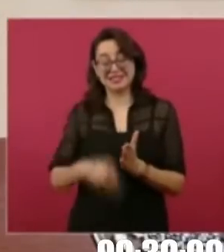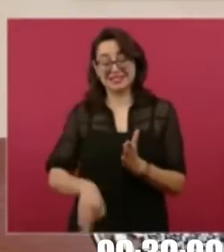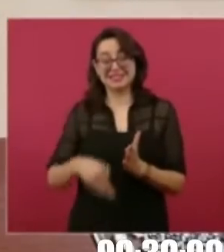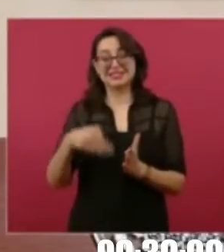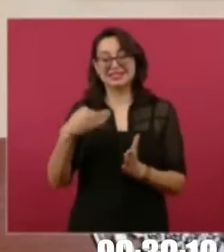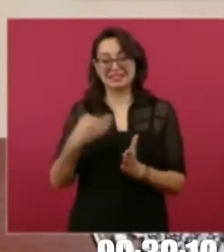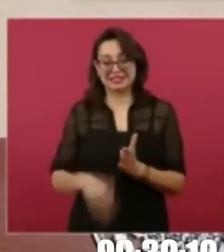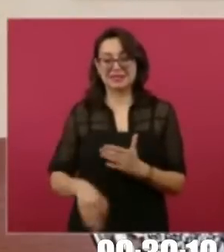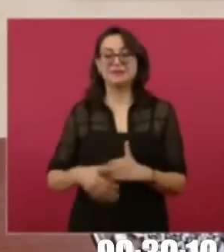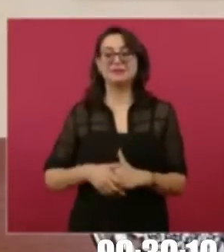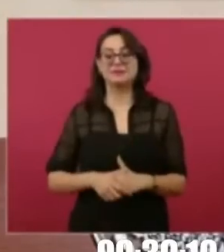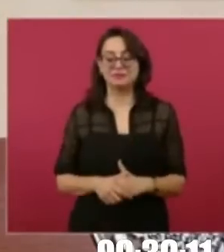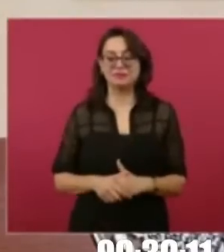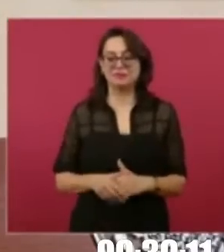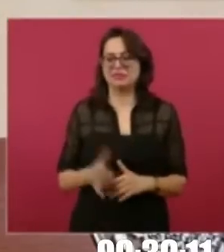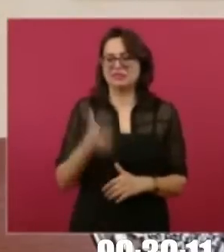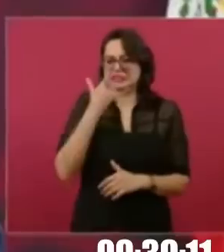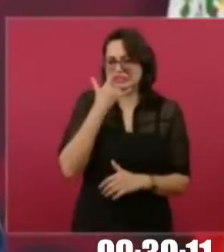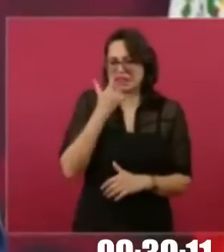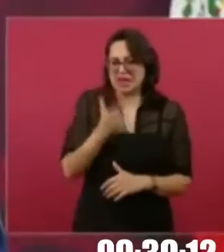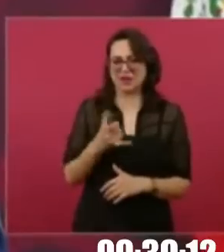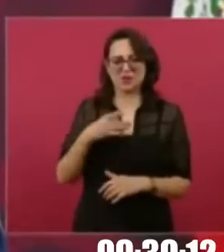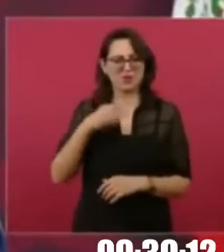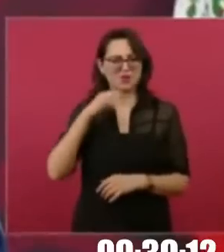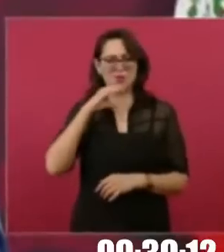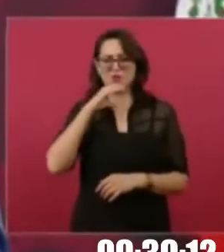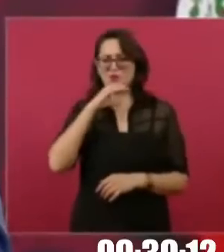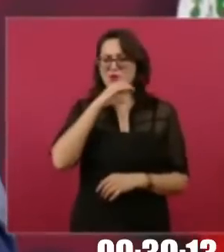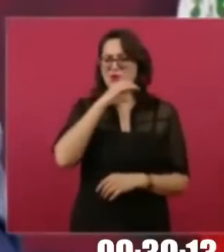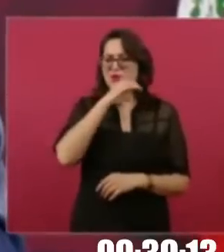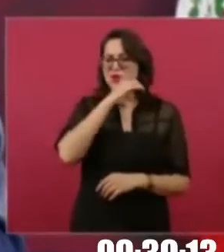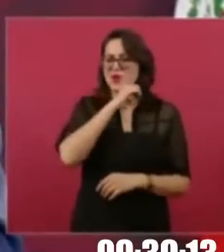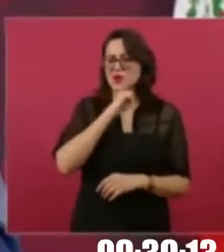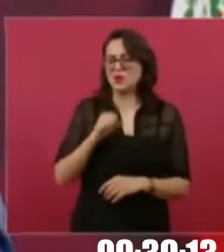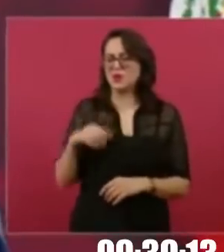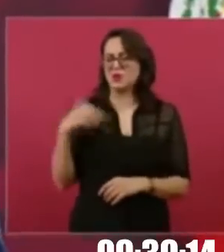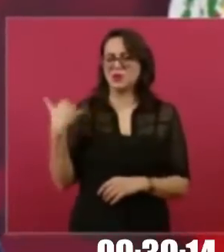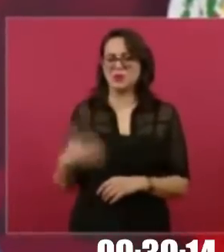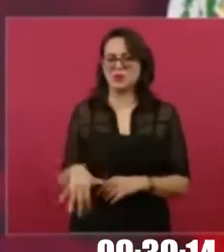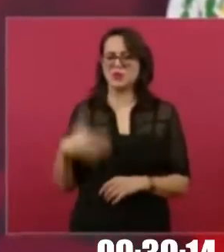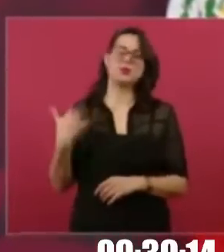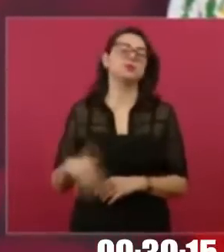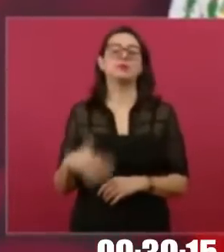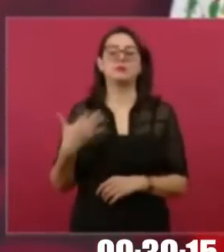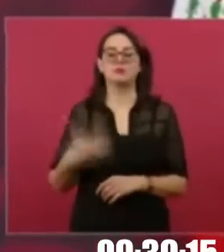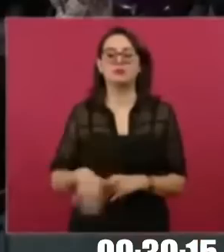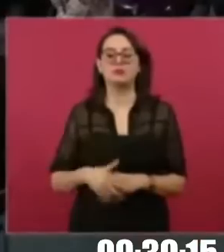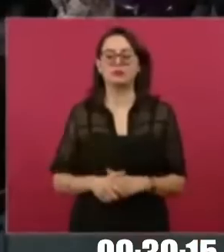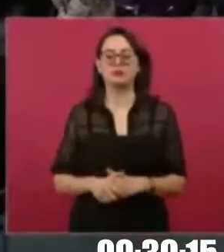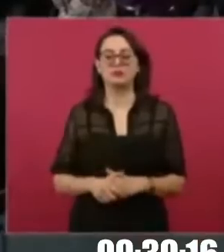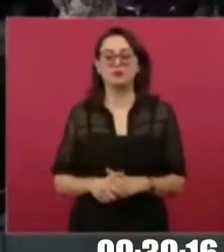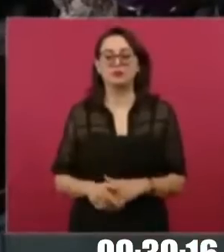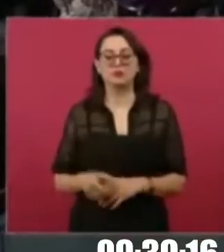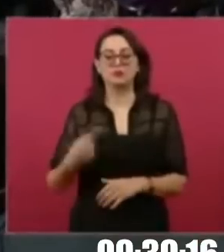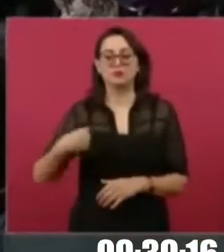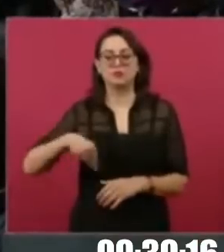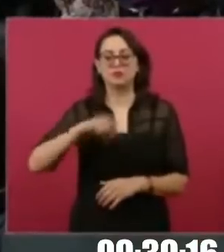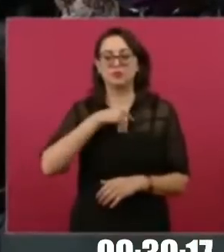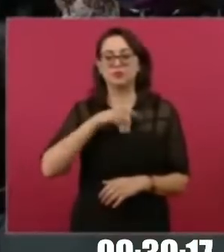pero estábamos viendo la temperatura en San Luis Río Colorado y